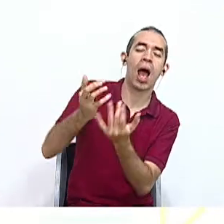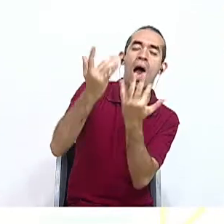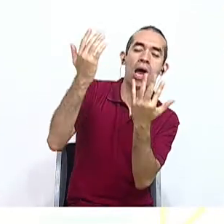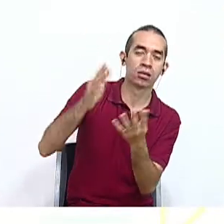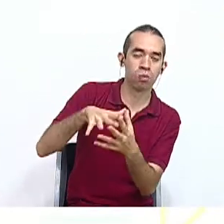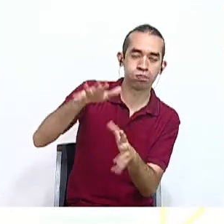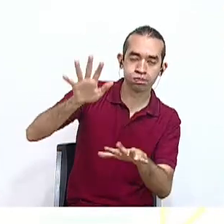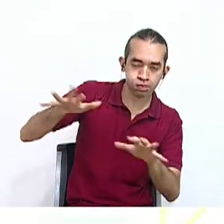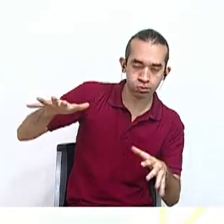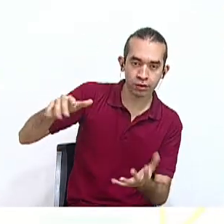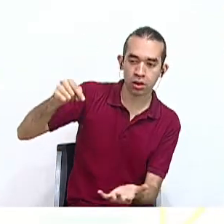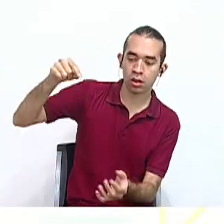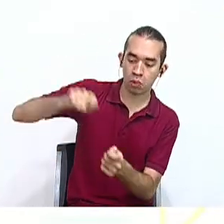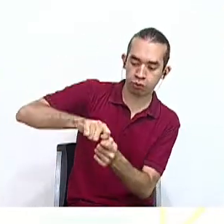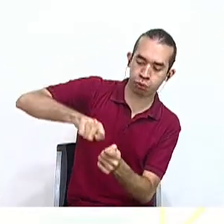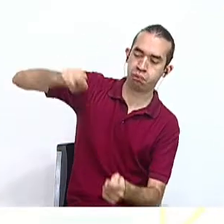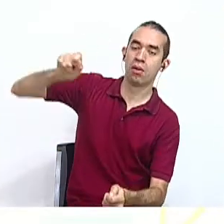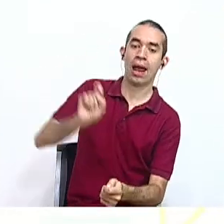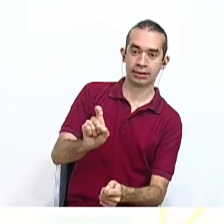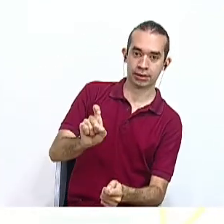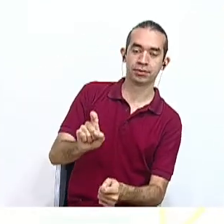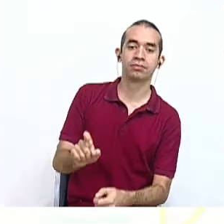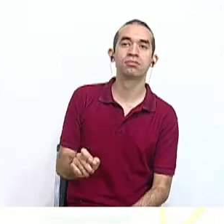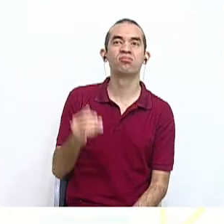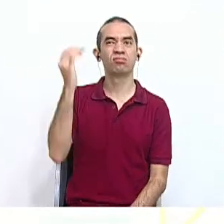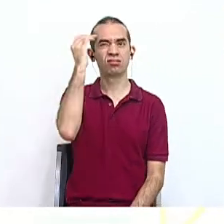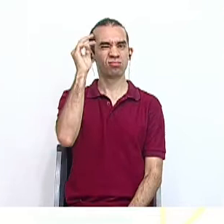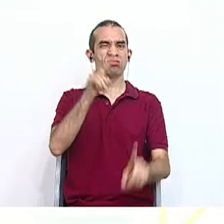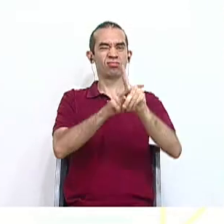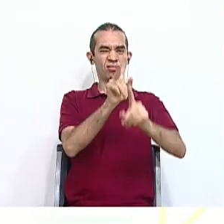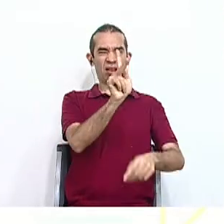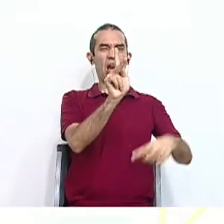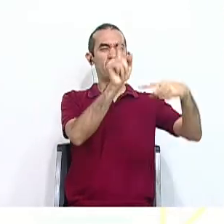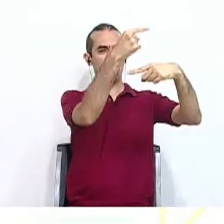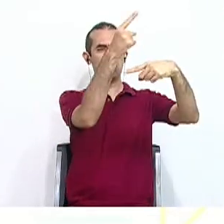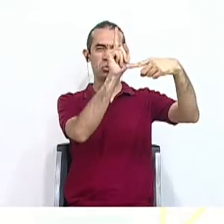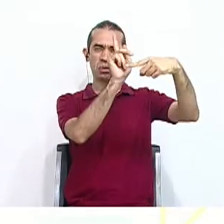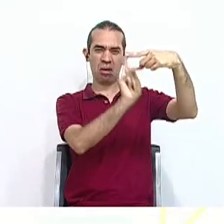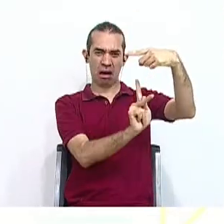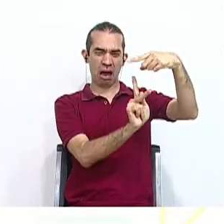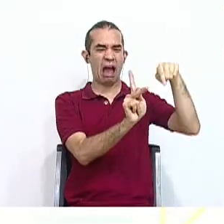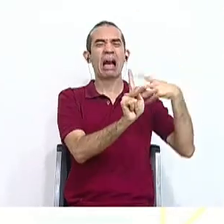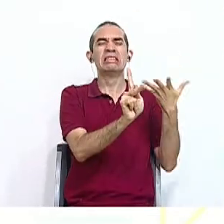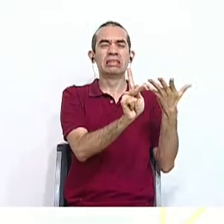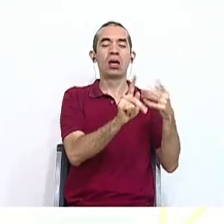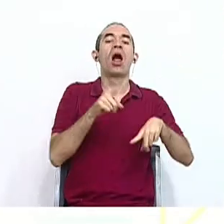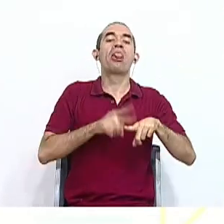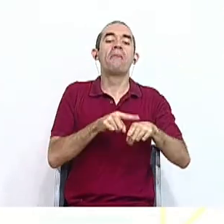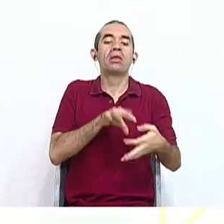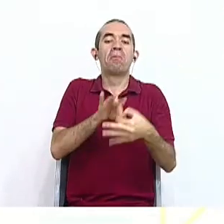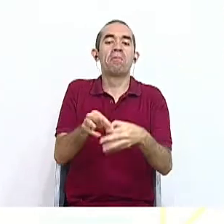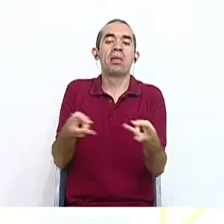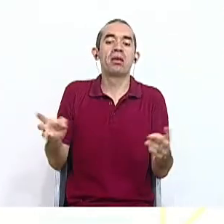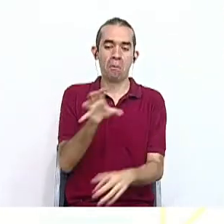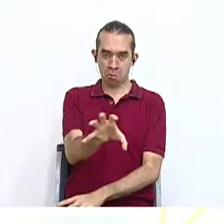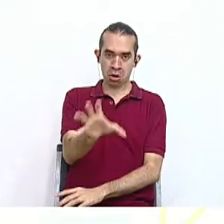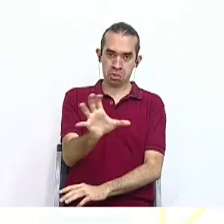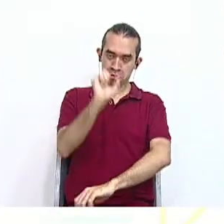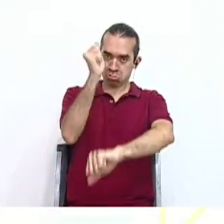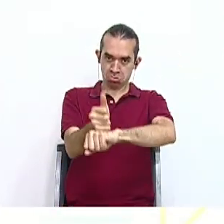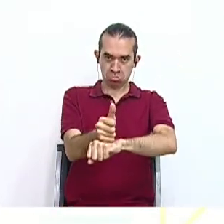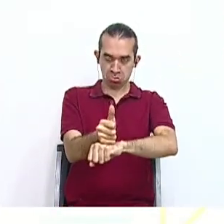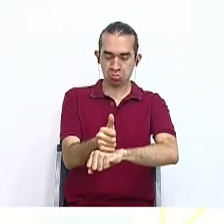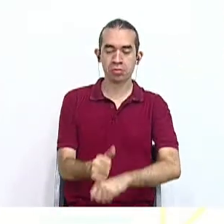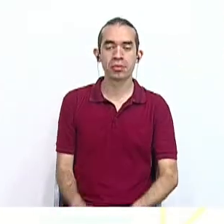que tengamos. ¿Y quién es K? K es una constante que va a depender del tipo de material que tengamos. Entonces, si